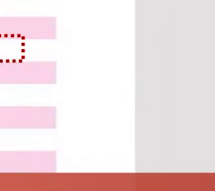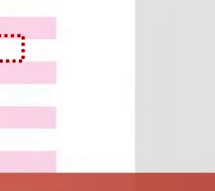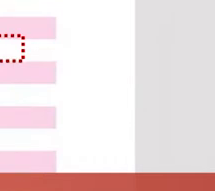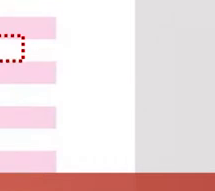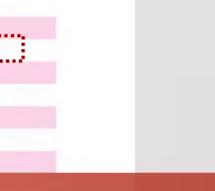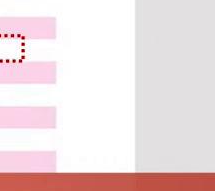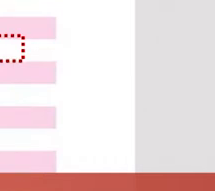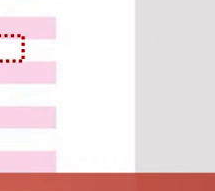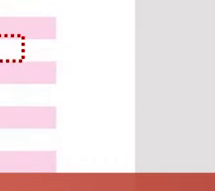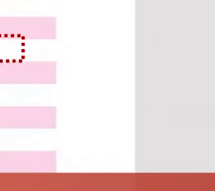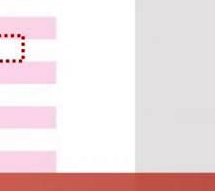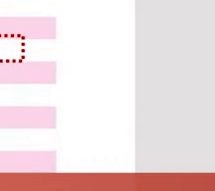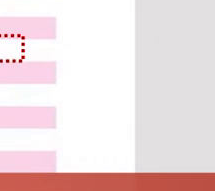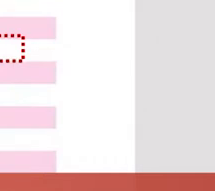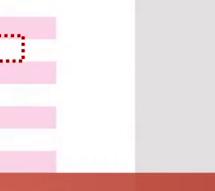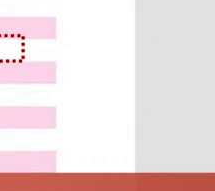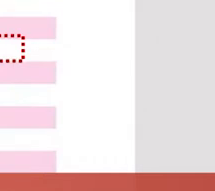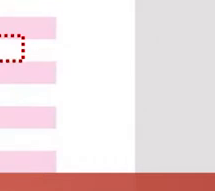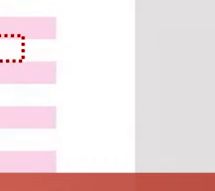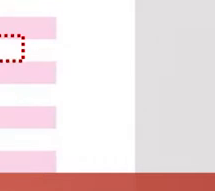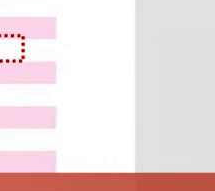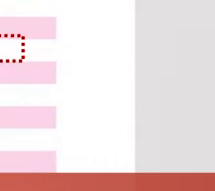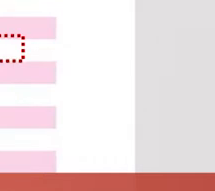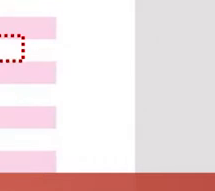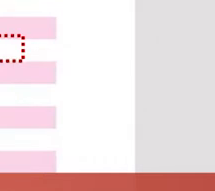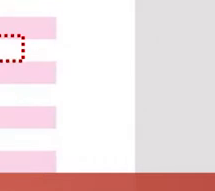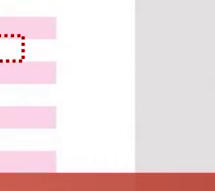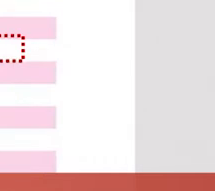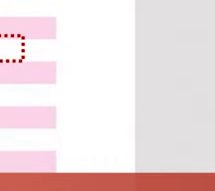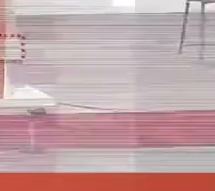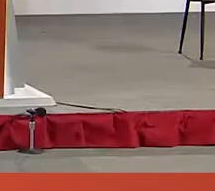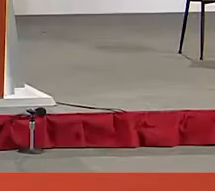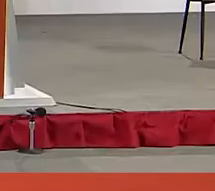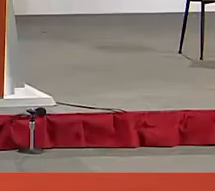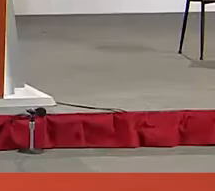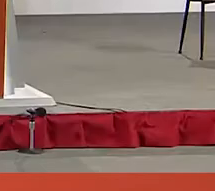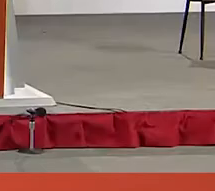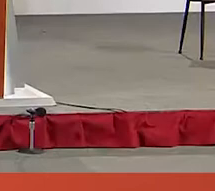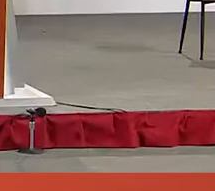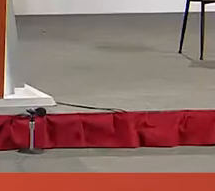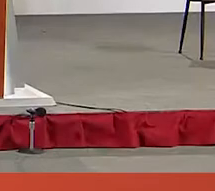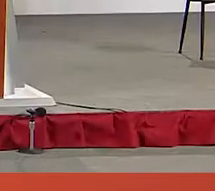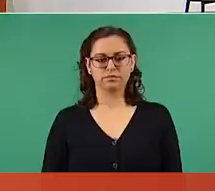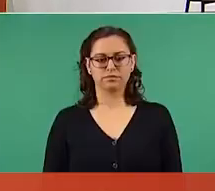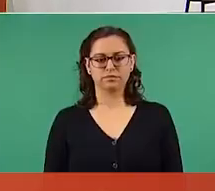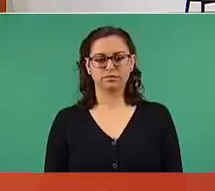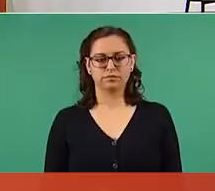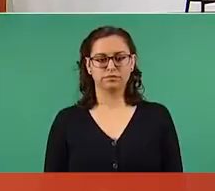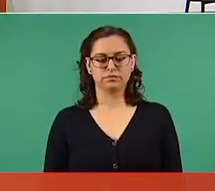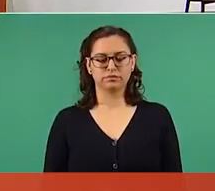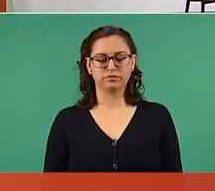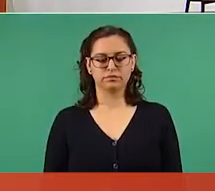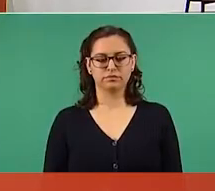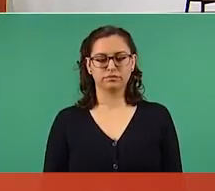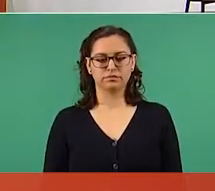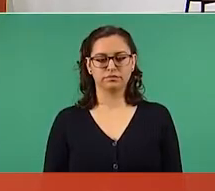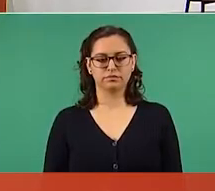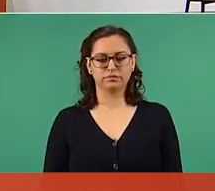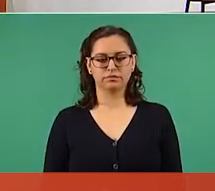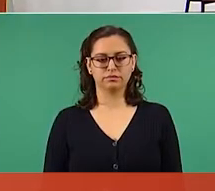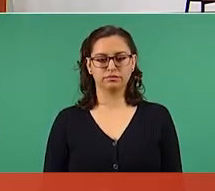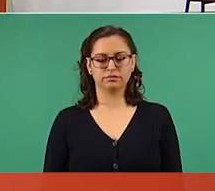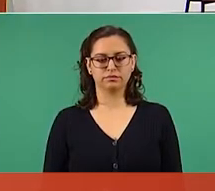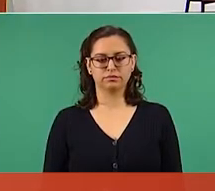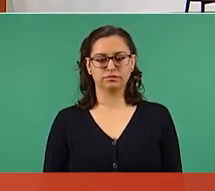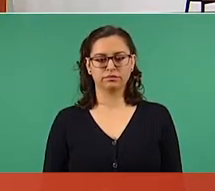Morena y 6 positivas del PAN, PRI, PRD en los 3 casos. Ajá,